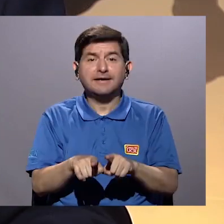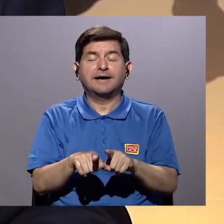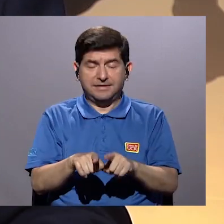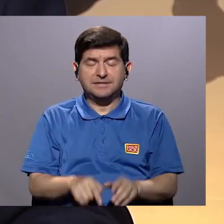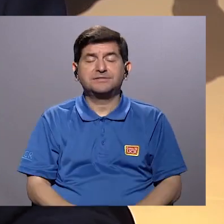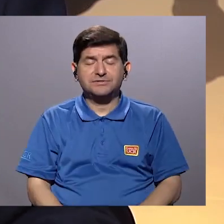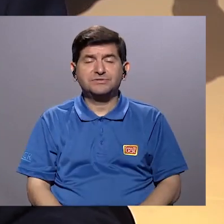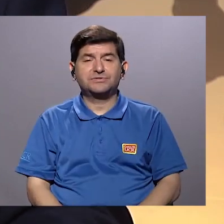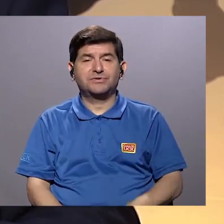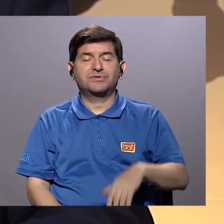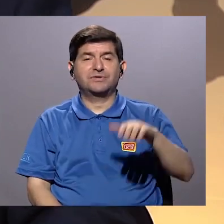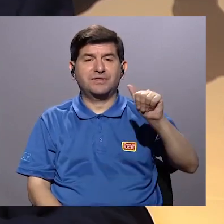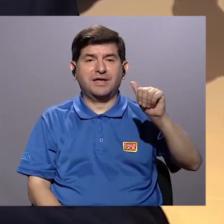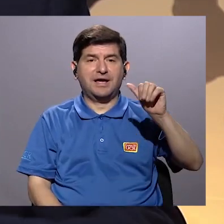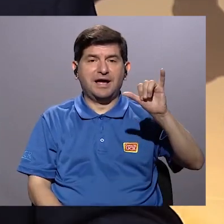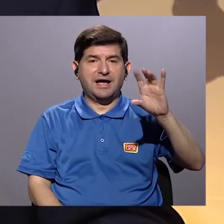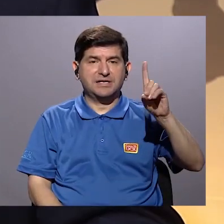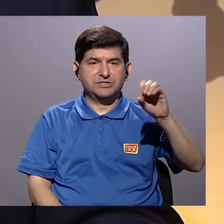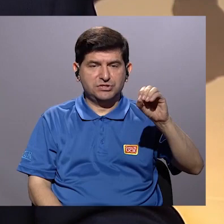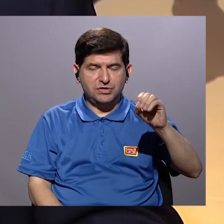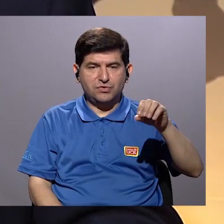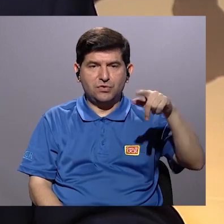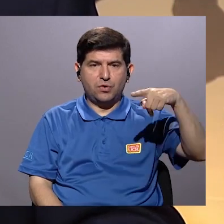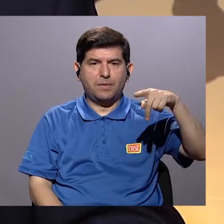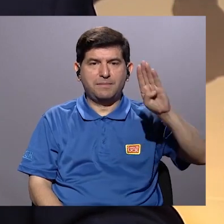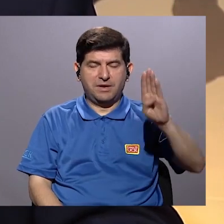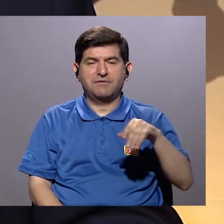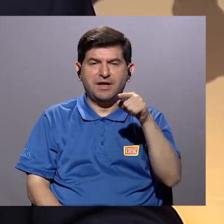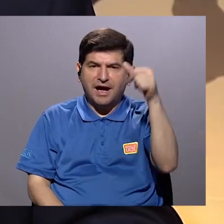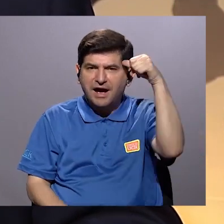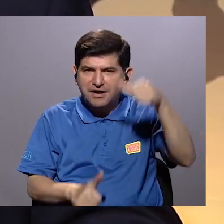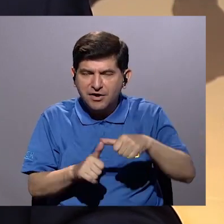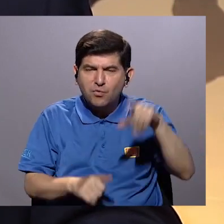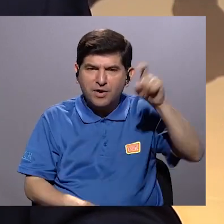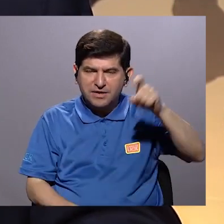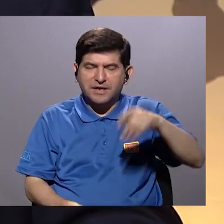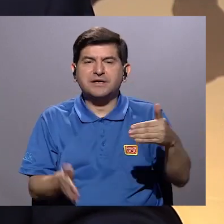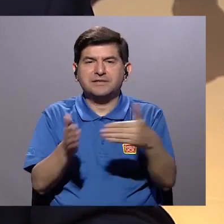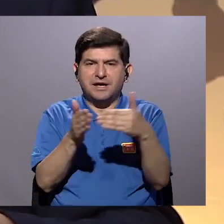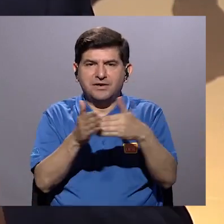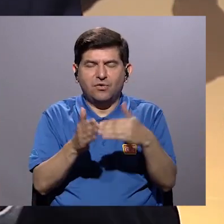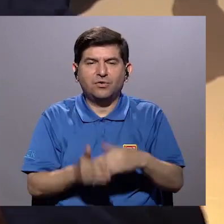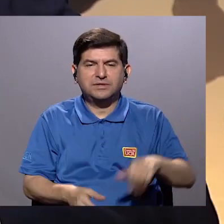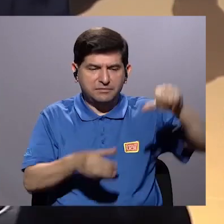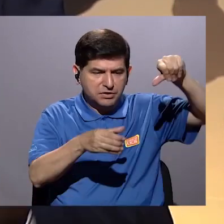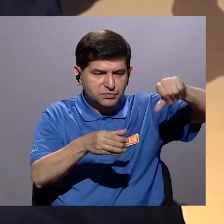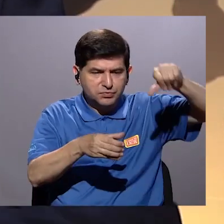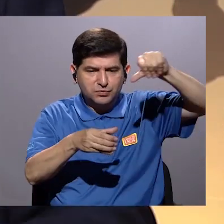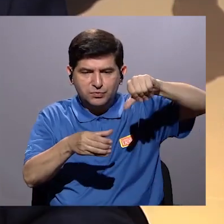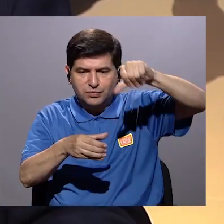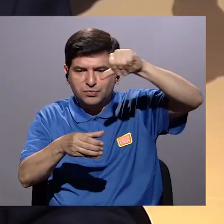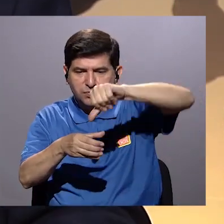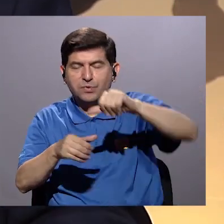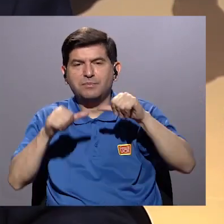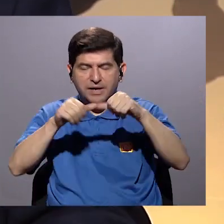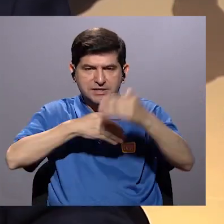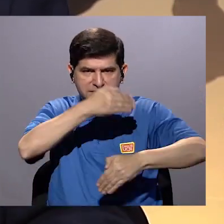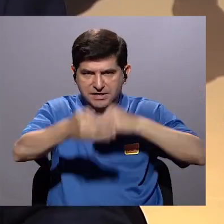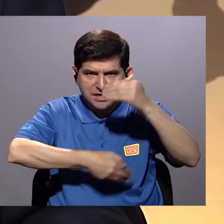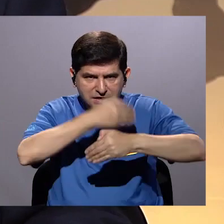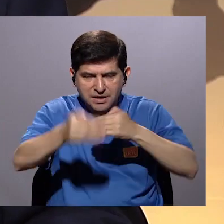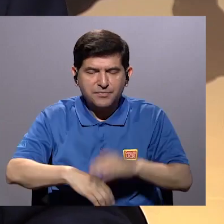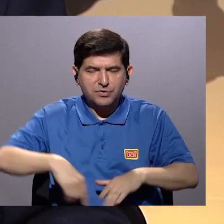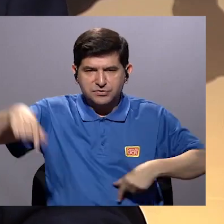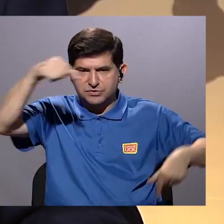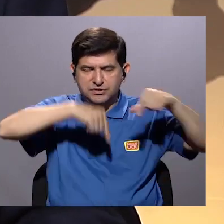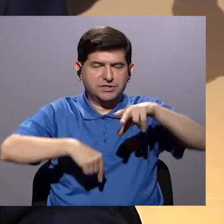de ácido plomo, ¿verdad?, que recordamos que en los carros había que ir cada cierto tiempo y ponerle de nuevo el electrolito para que la reacción química siguiera ocurriendo y que la batería